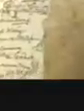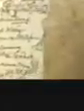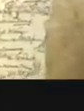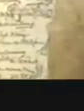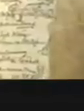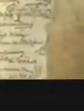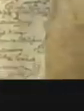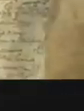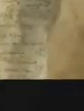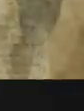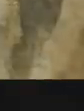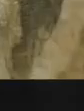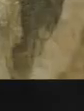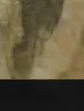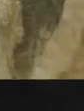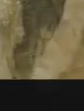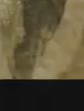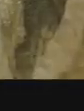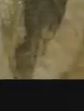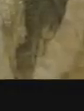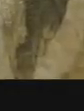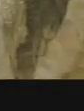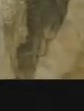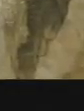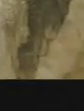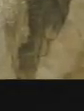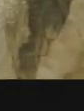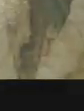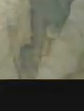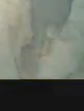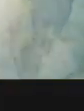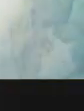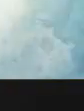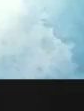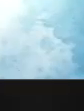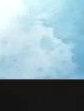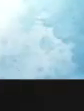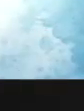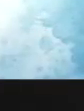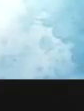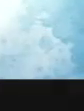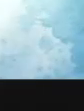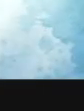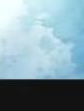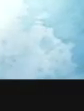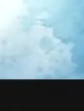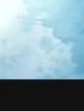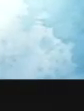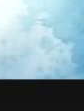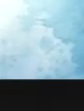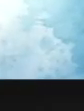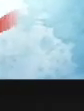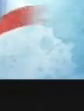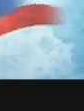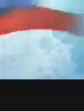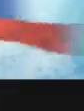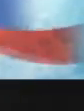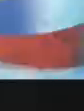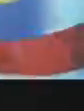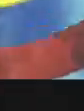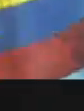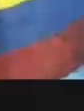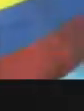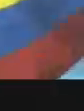consolidó la independencia de la mayoría de los países latinoamericanos. 200 años después, la lucha por la